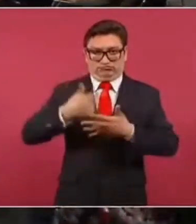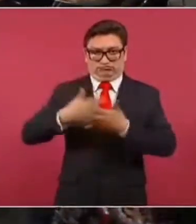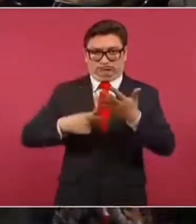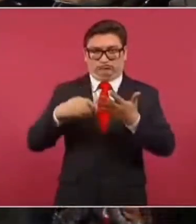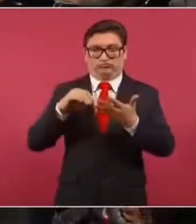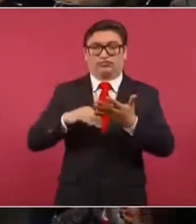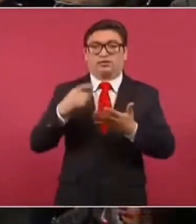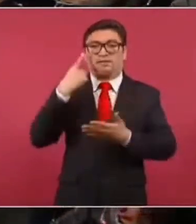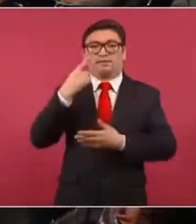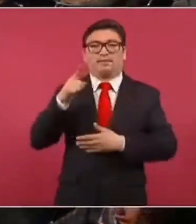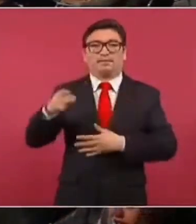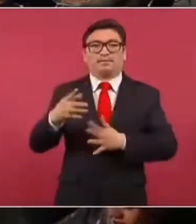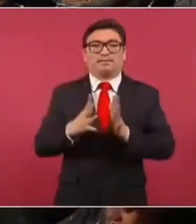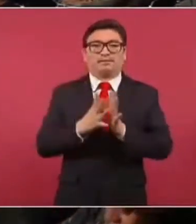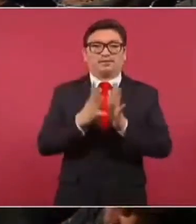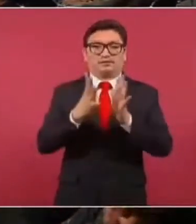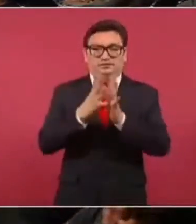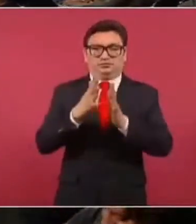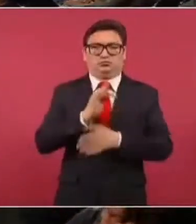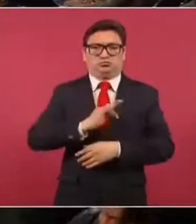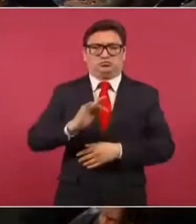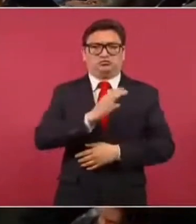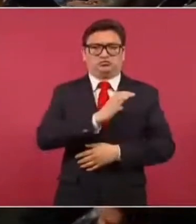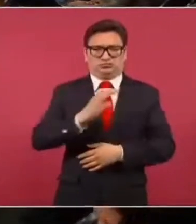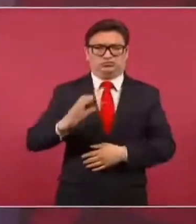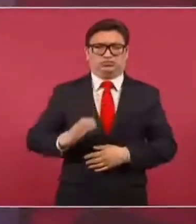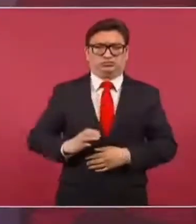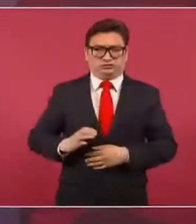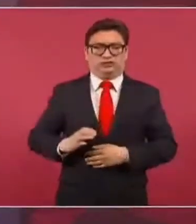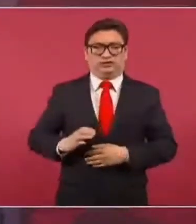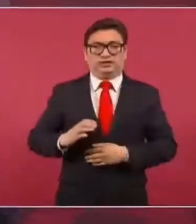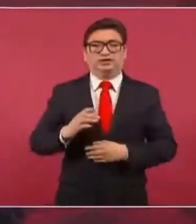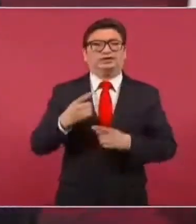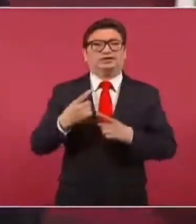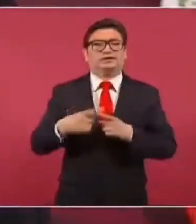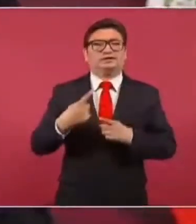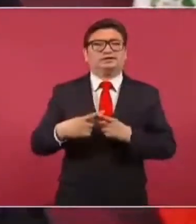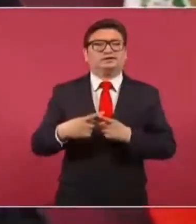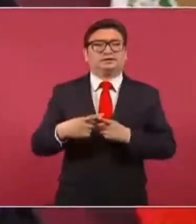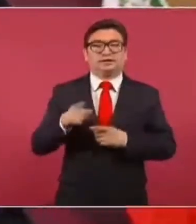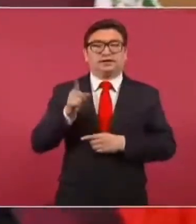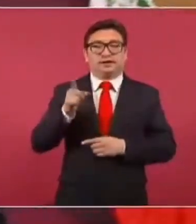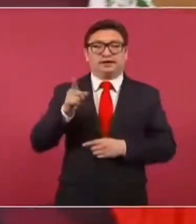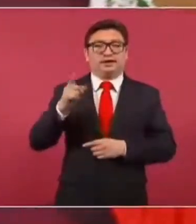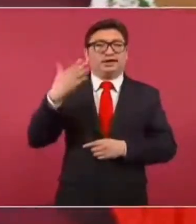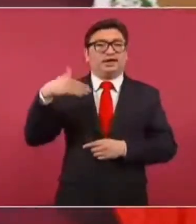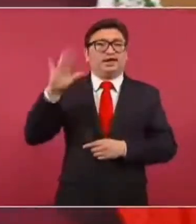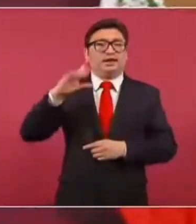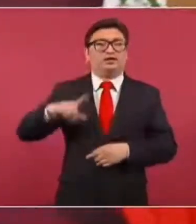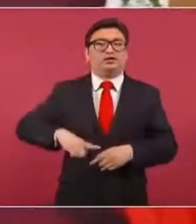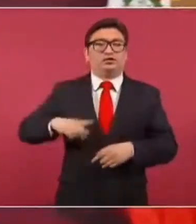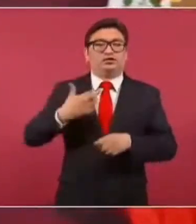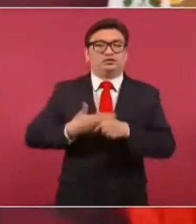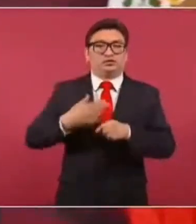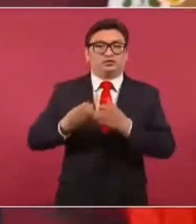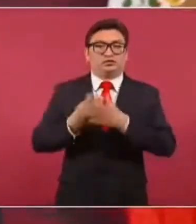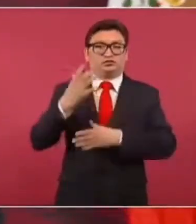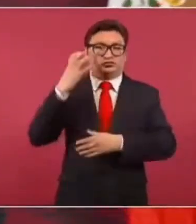para que participara como candidato el que fue gobernador de Nuevo